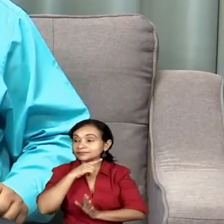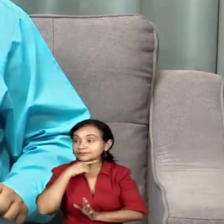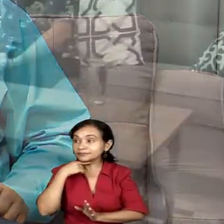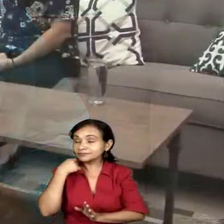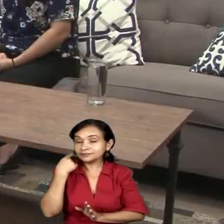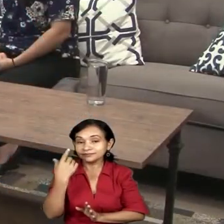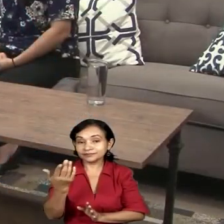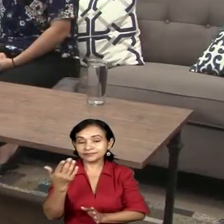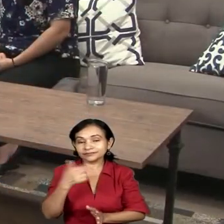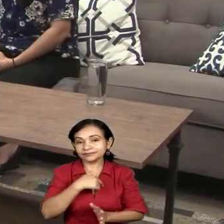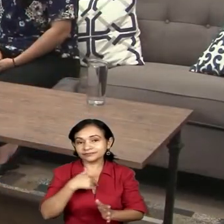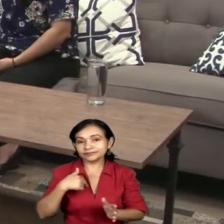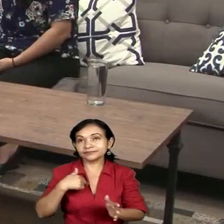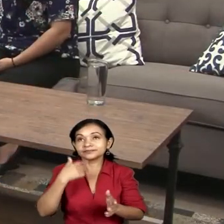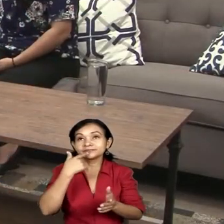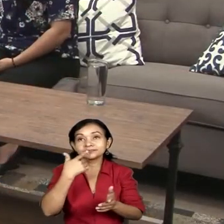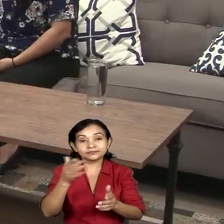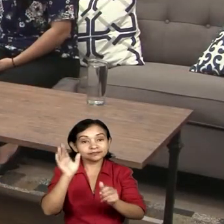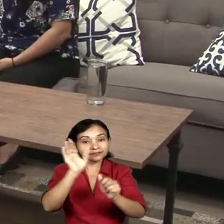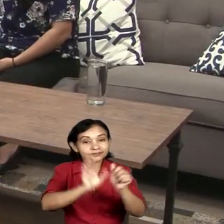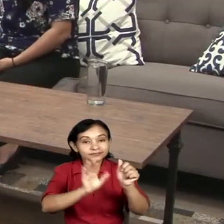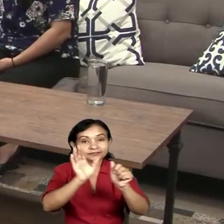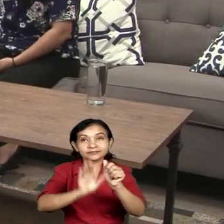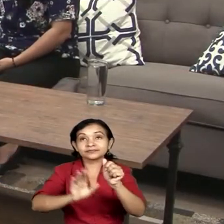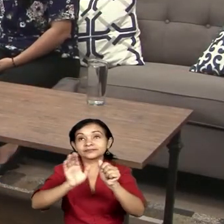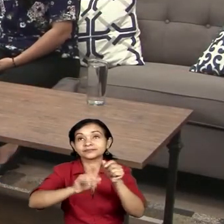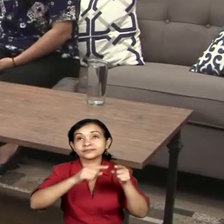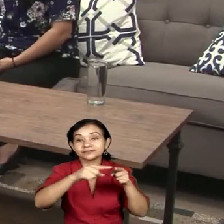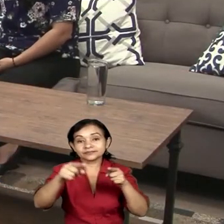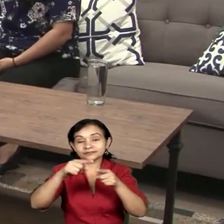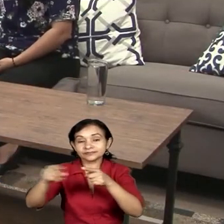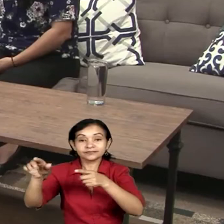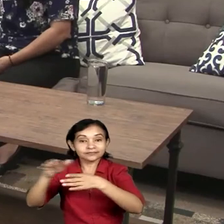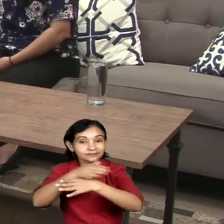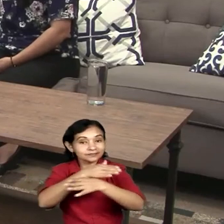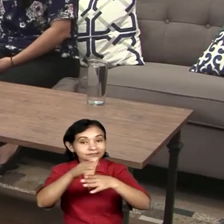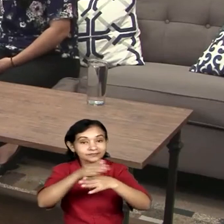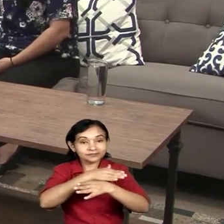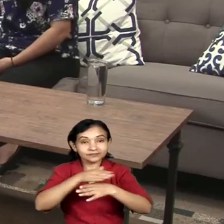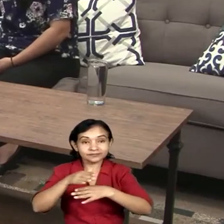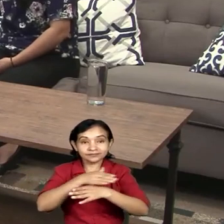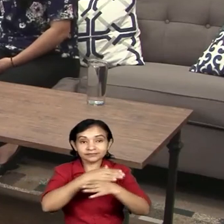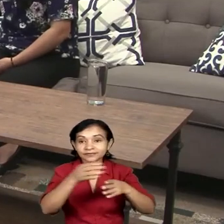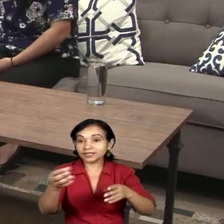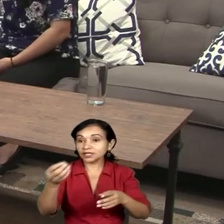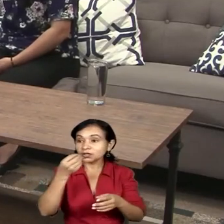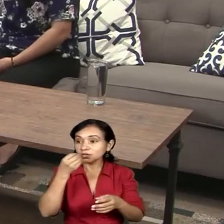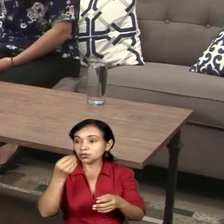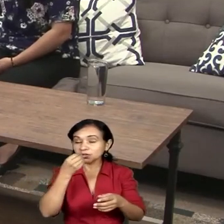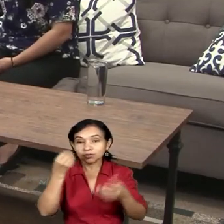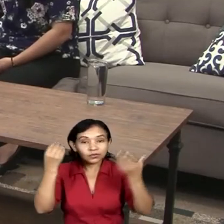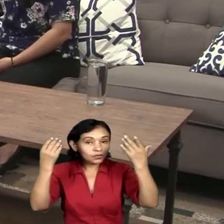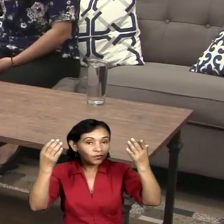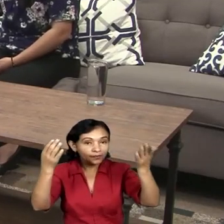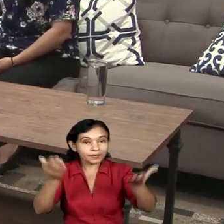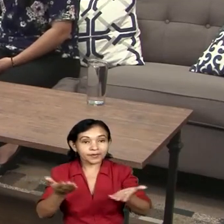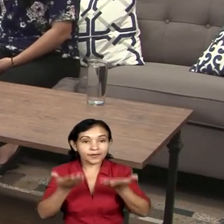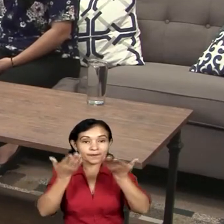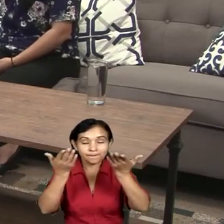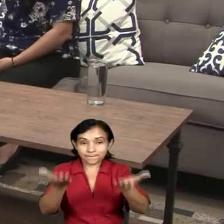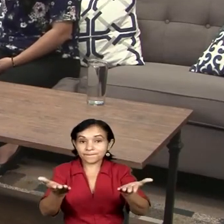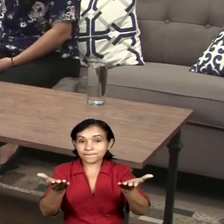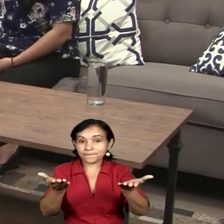exactamente. O sea, entonces, por cada municipio tenemos a veces distintos tipos de gastronomía que podemos mostrar al mundo.